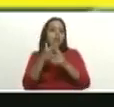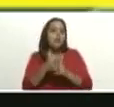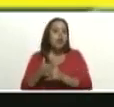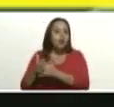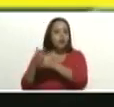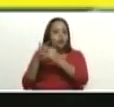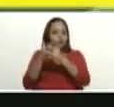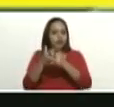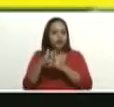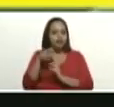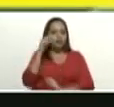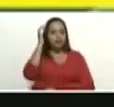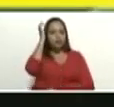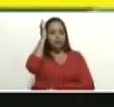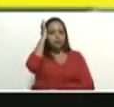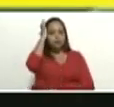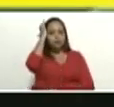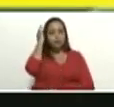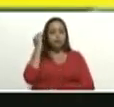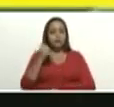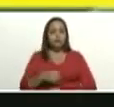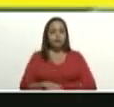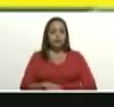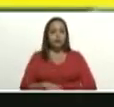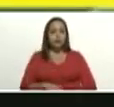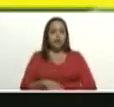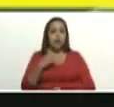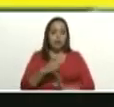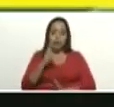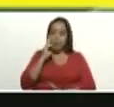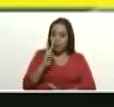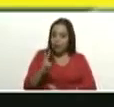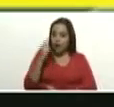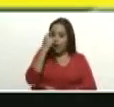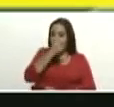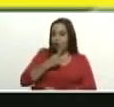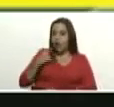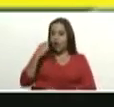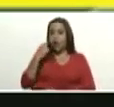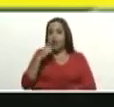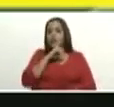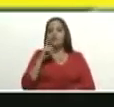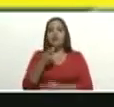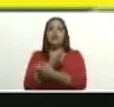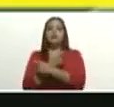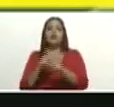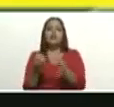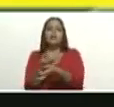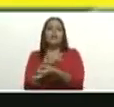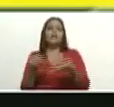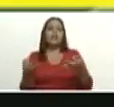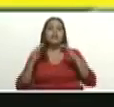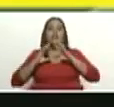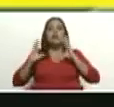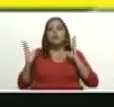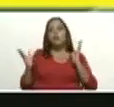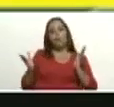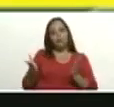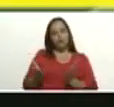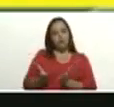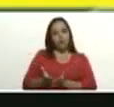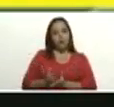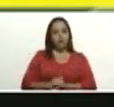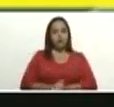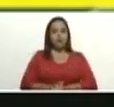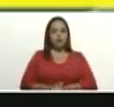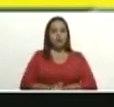Norteamérica. Habrá que verle la cara a la que llaman la democracia perfecta del mundo.